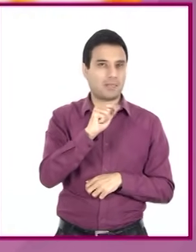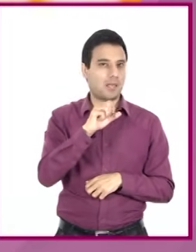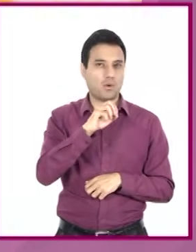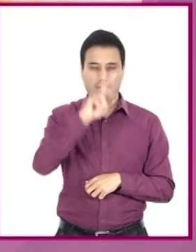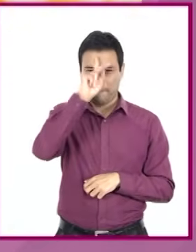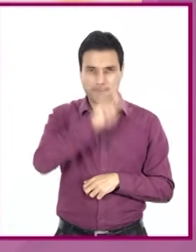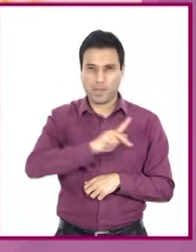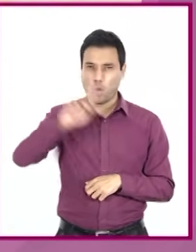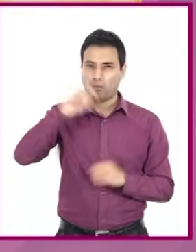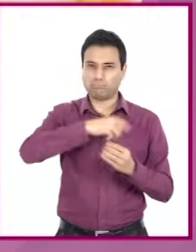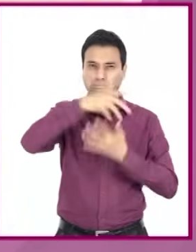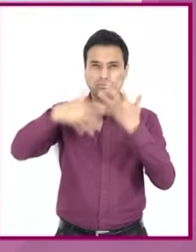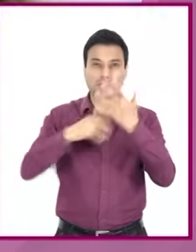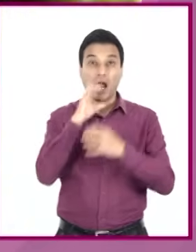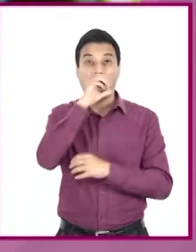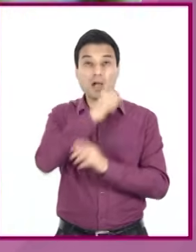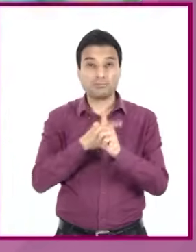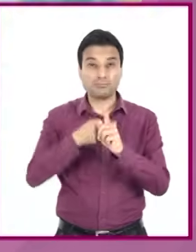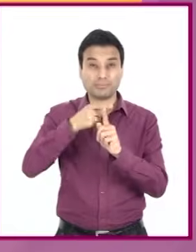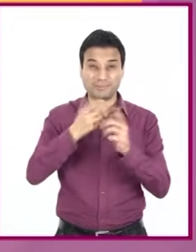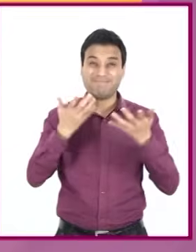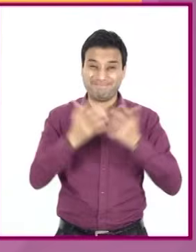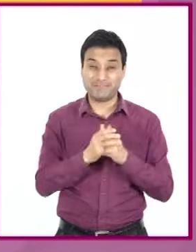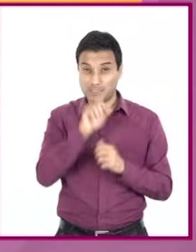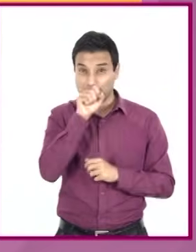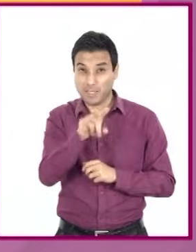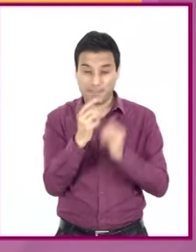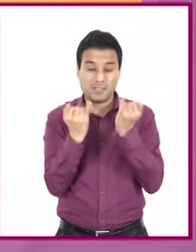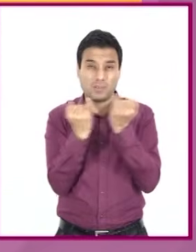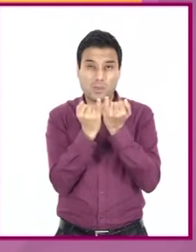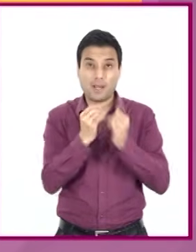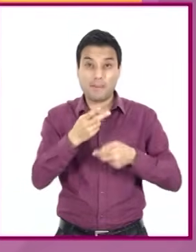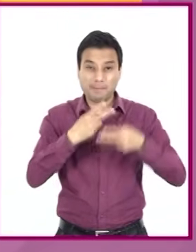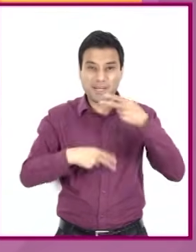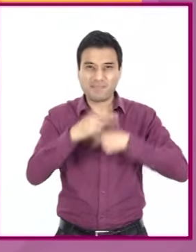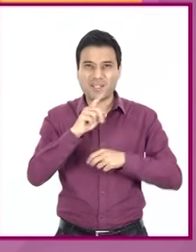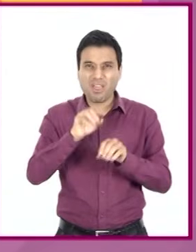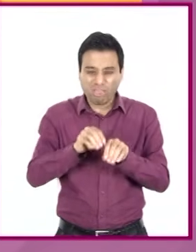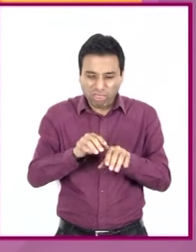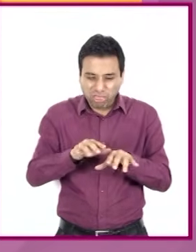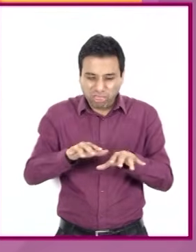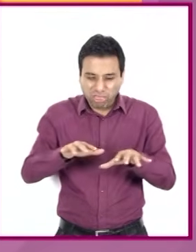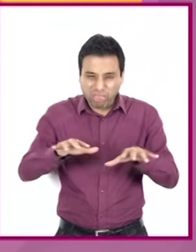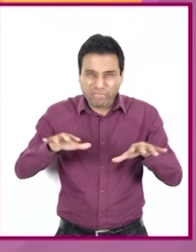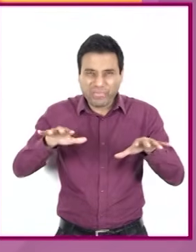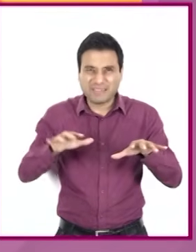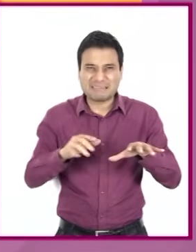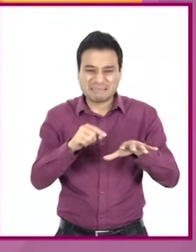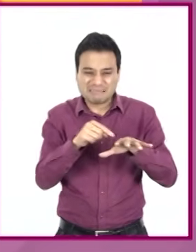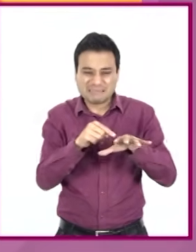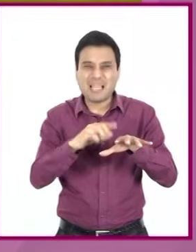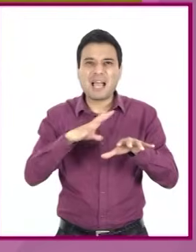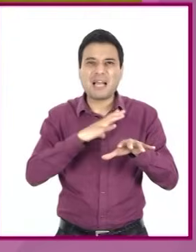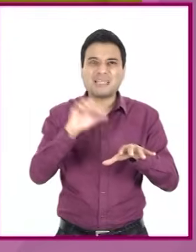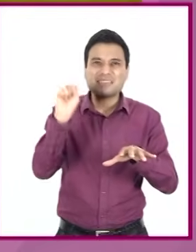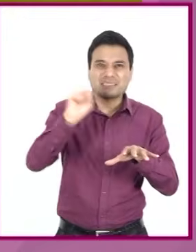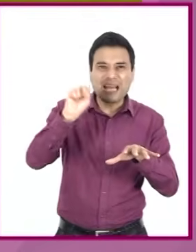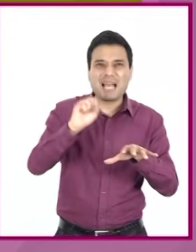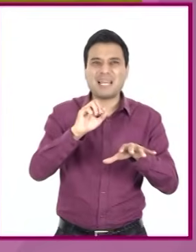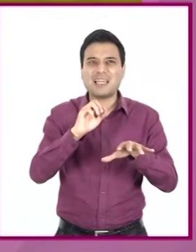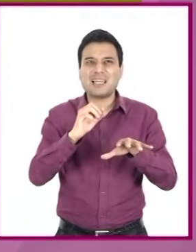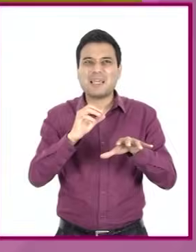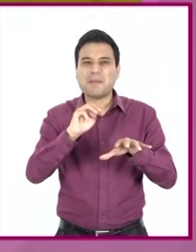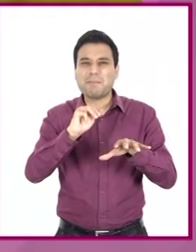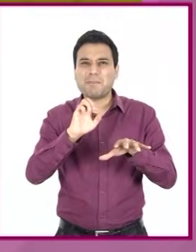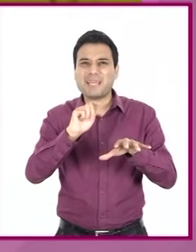global. Además, se generan residuos líquidos llamados lixiviados, que contienen sales y metales